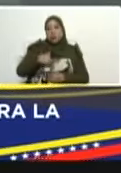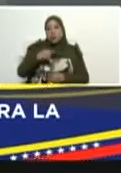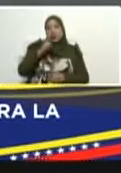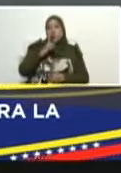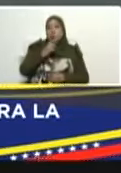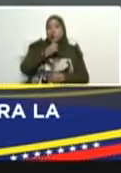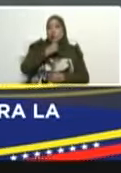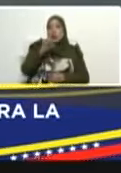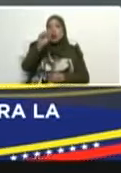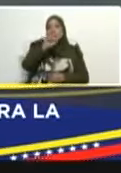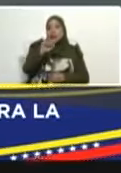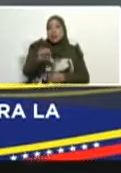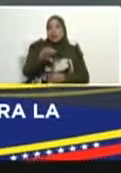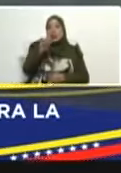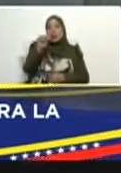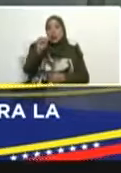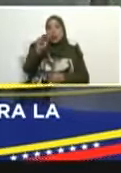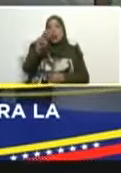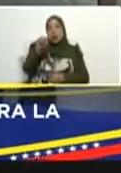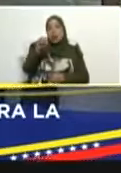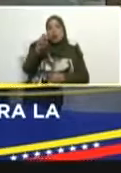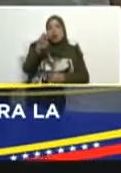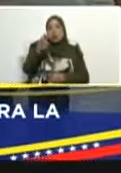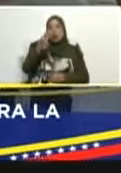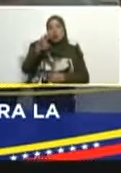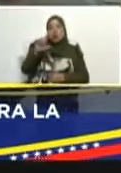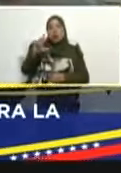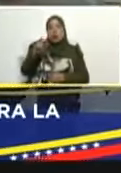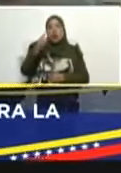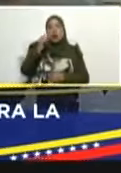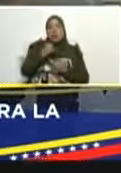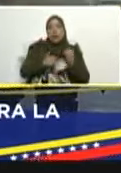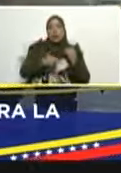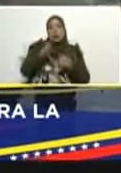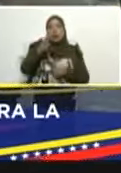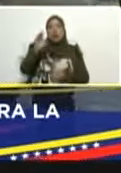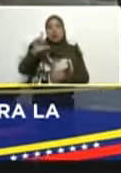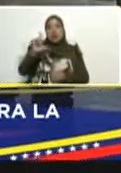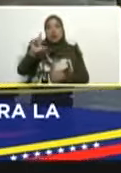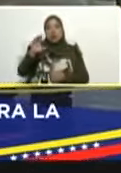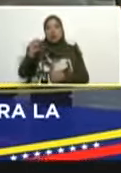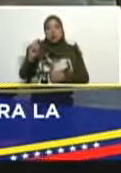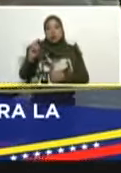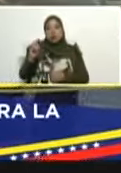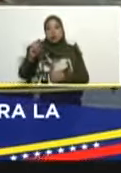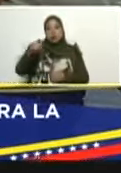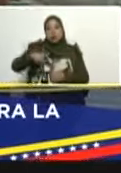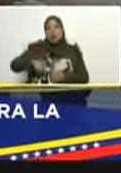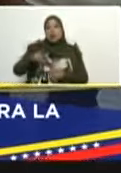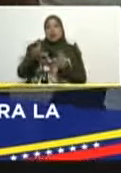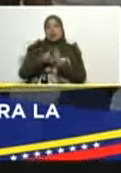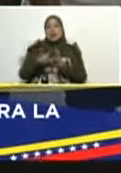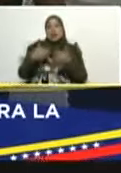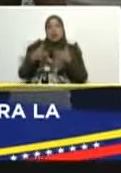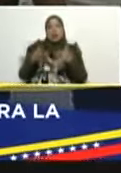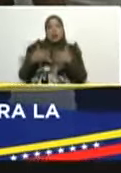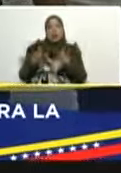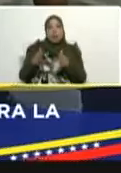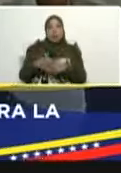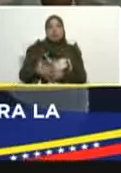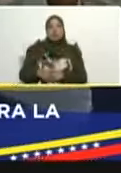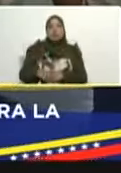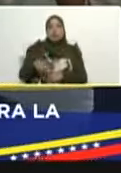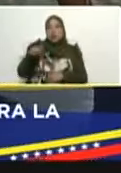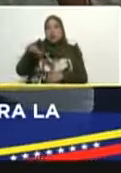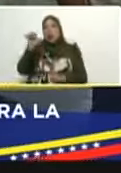tengo 11 años y vengo del Consejo Educativo de República de Panamá. Hoy aquí en el laboratorio